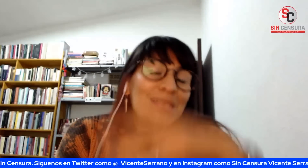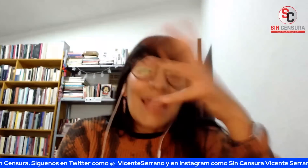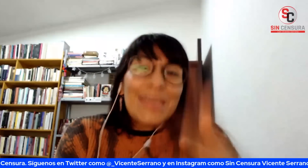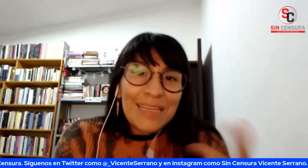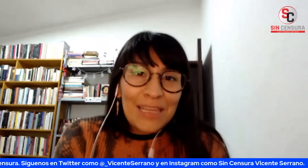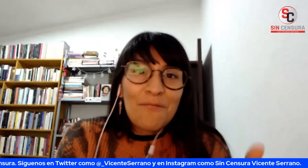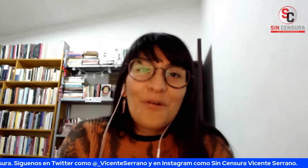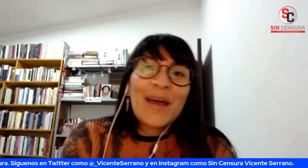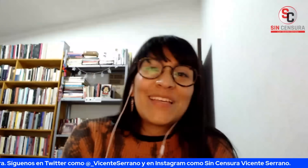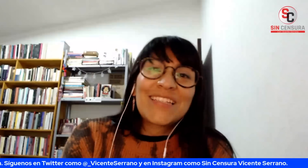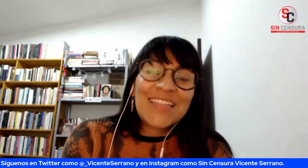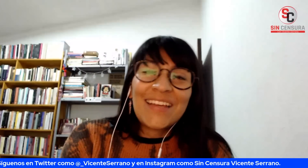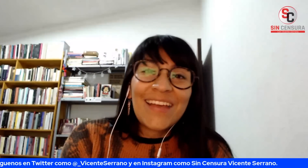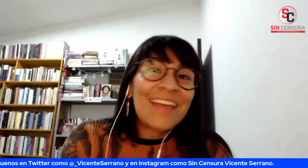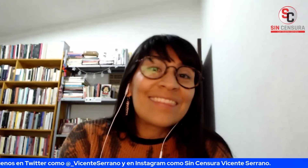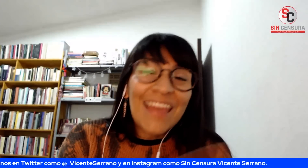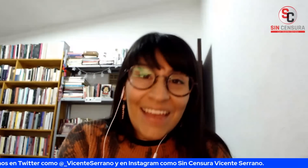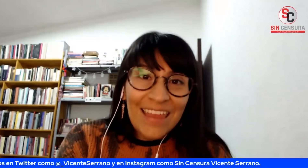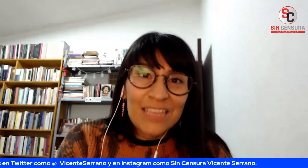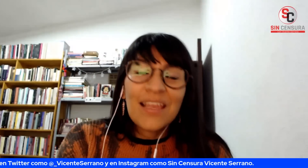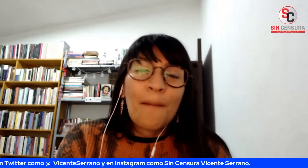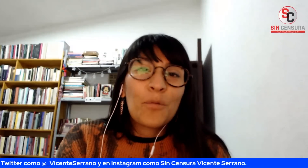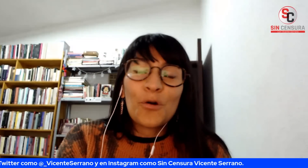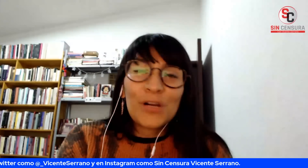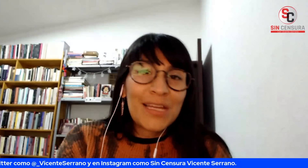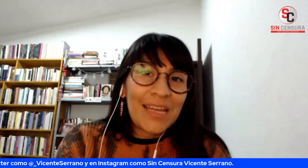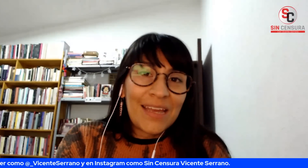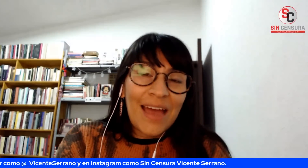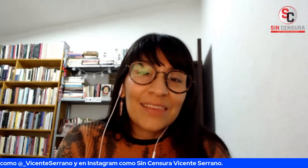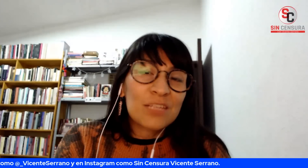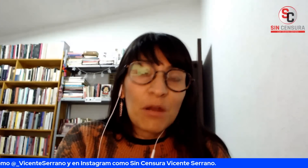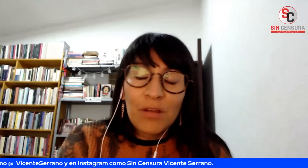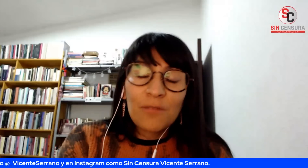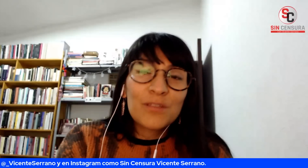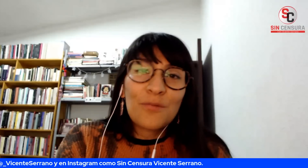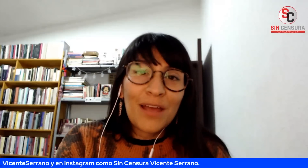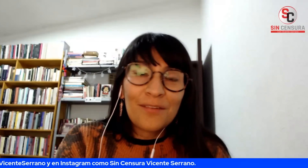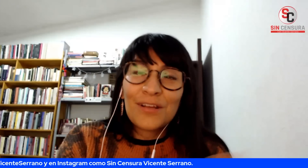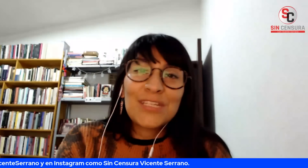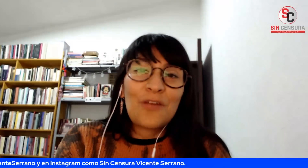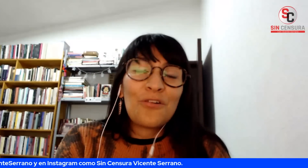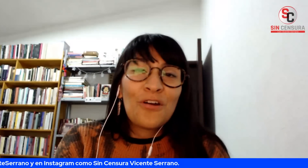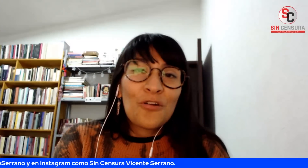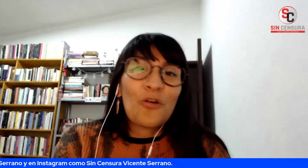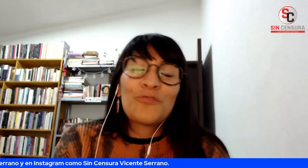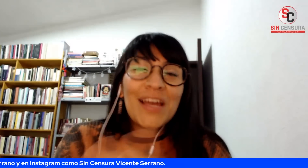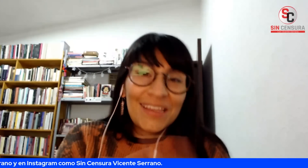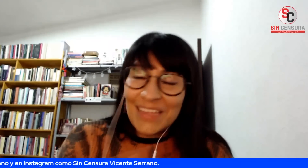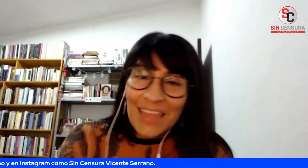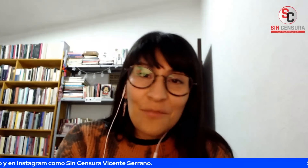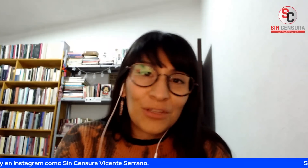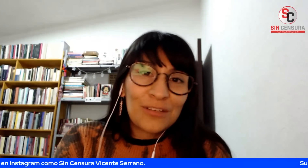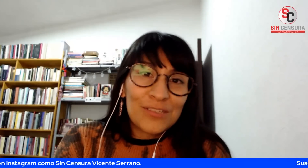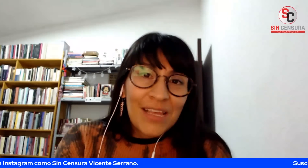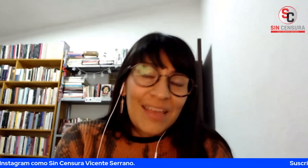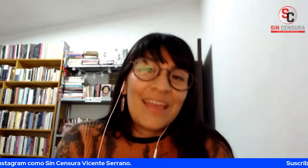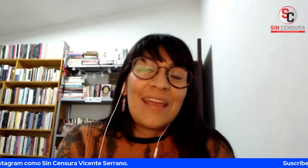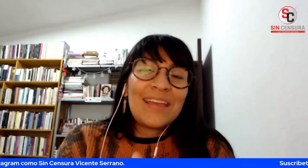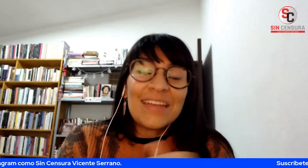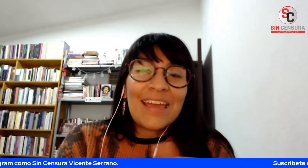más legítimo, ahí sí, en décadas, porque Andrés Manuel López Obrador llegó con una cantidad de